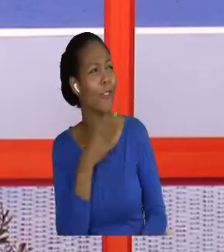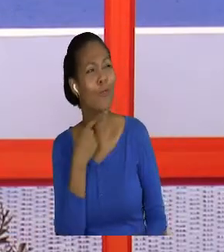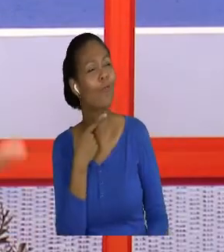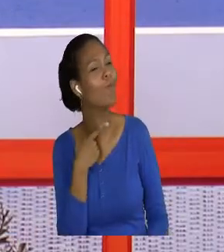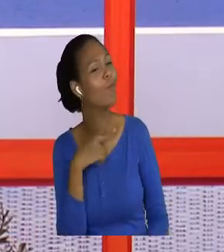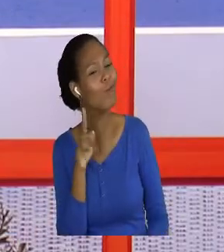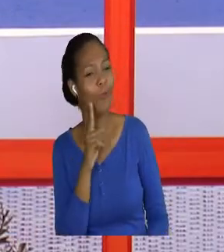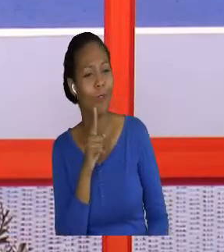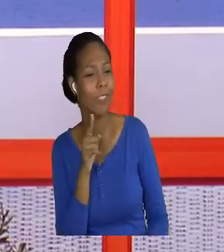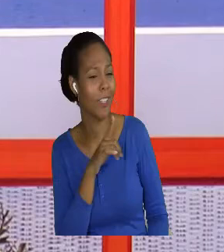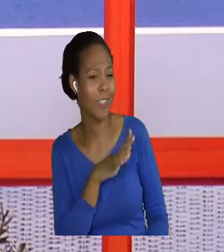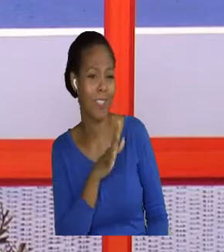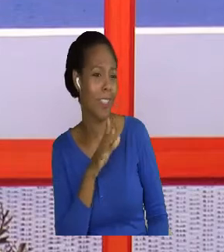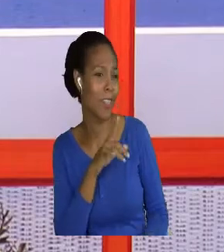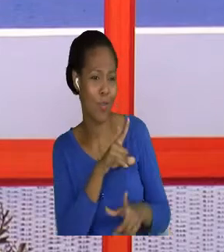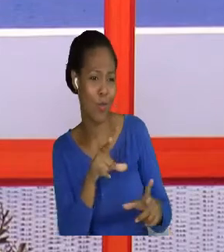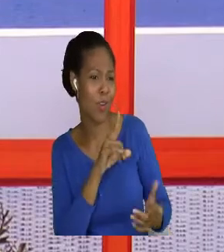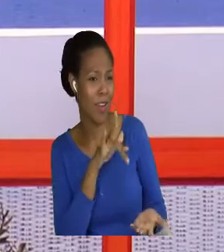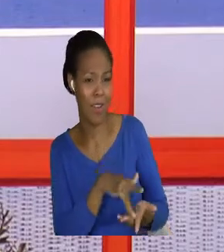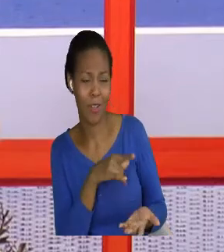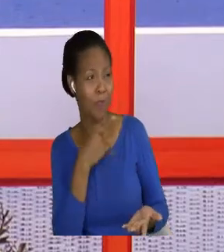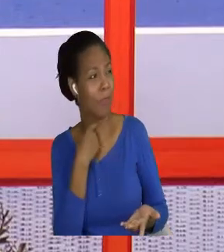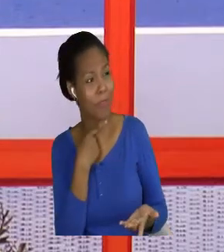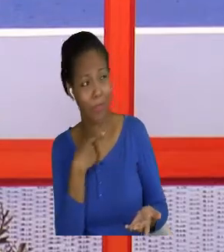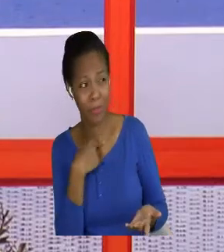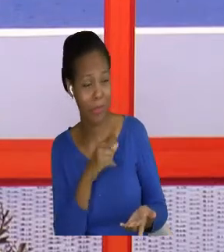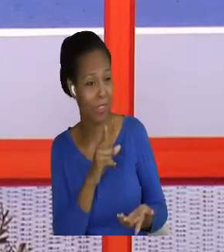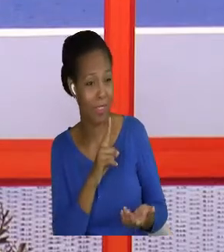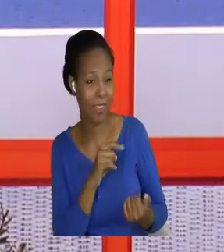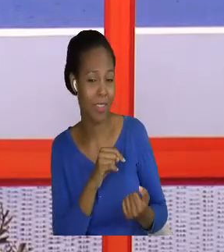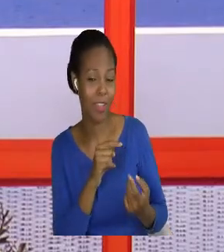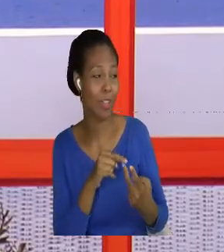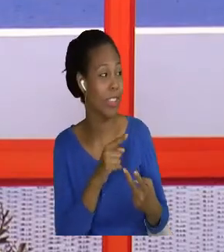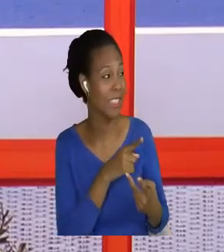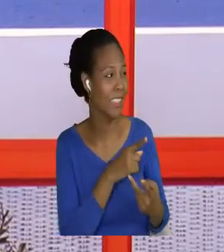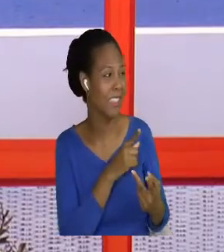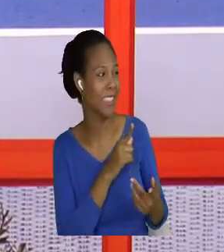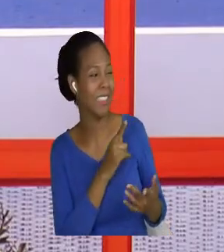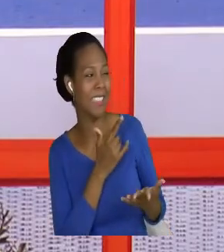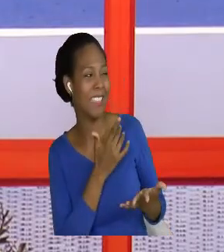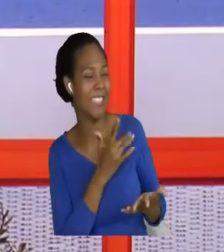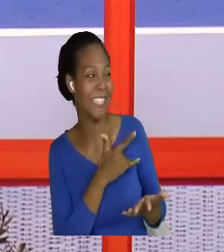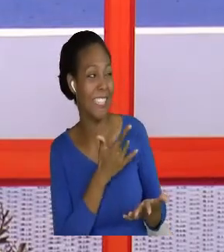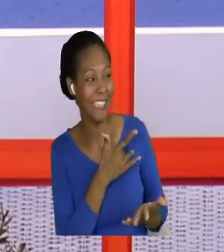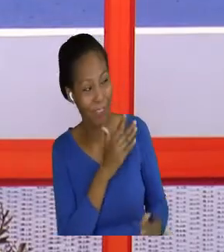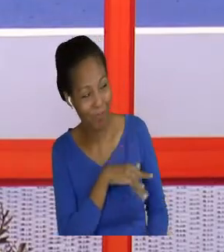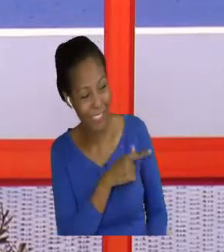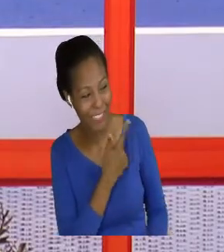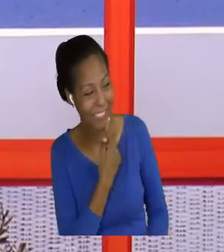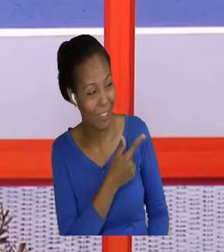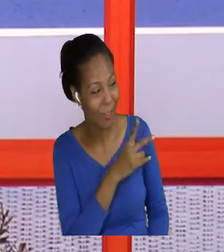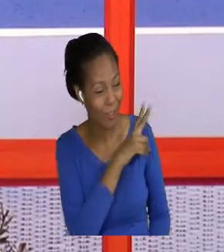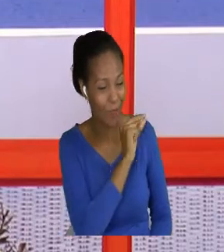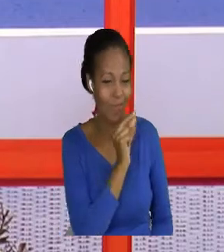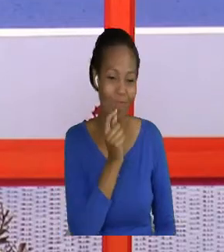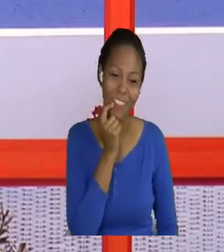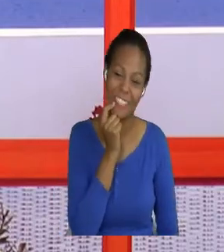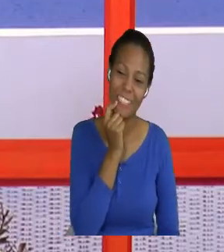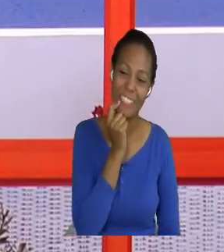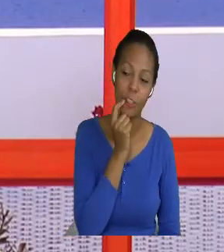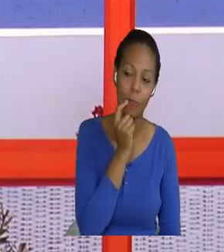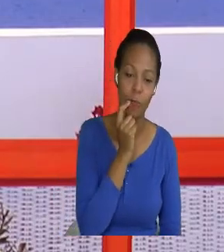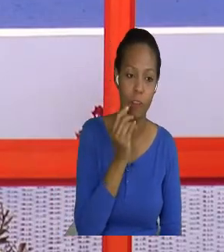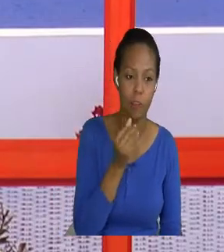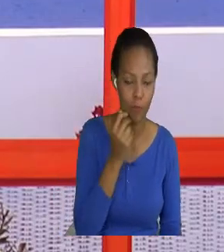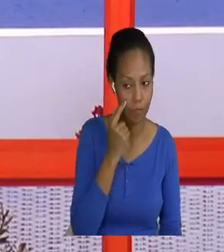esa canción no le gusta, el lugar donde le invitaron tampoco, pero usted no quiere herir los sentimientos de esa persona, entonces, ¿qué podemos decir? Lo primero que vamos a hacer